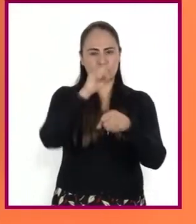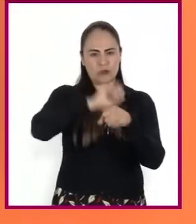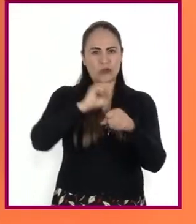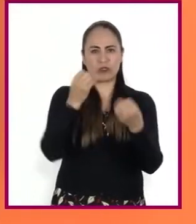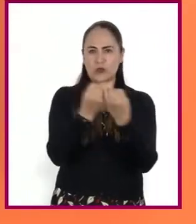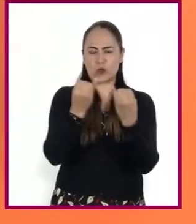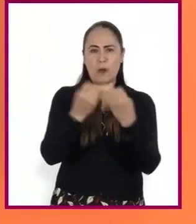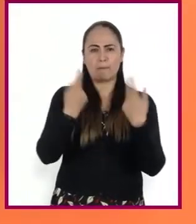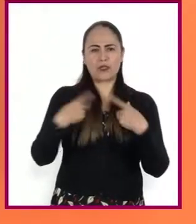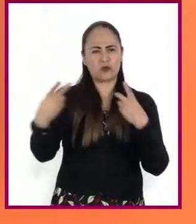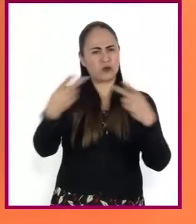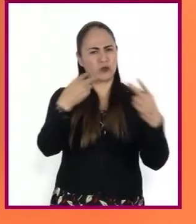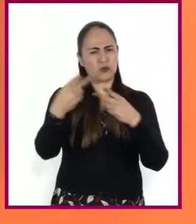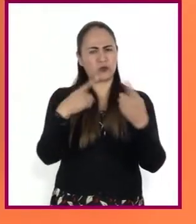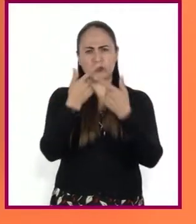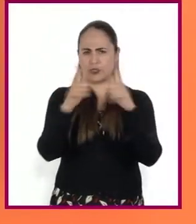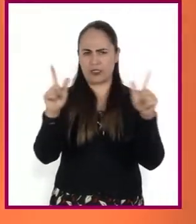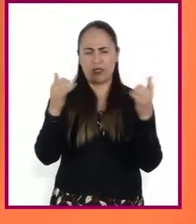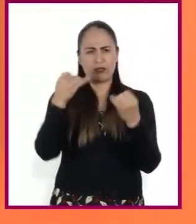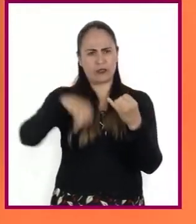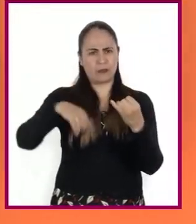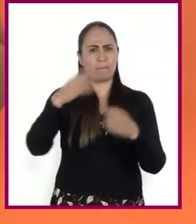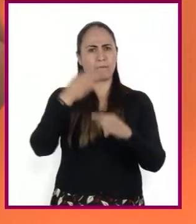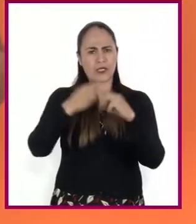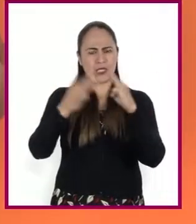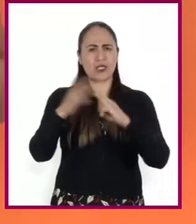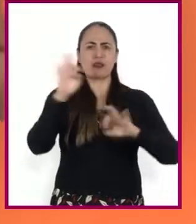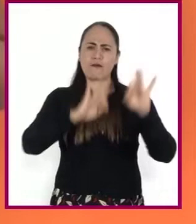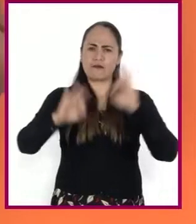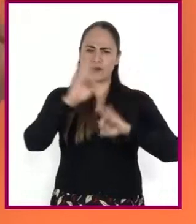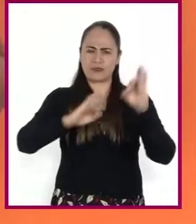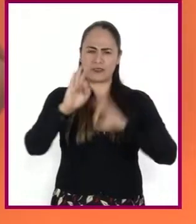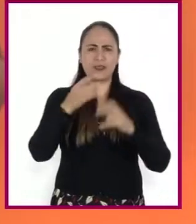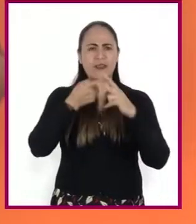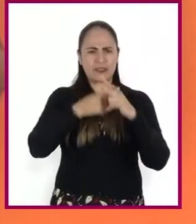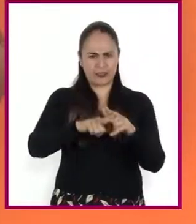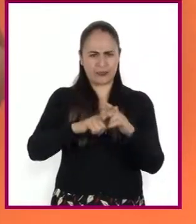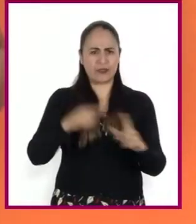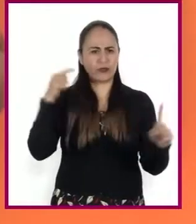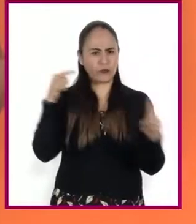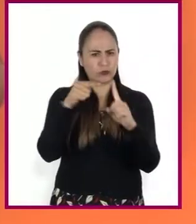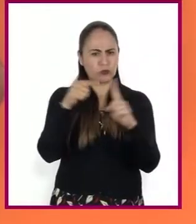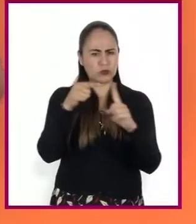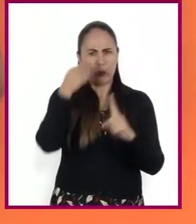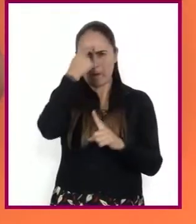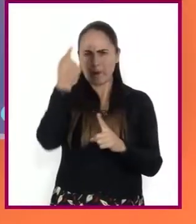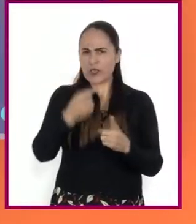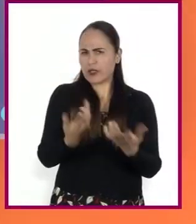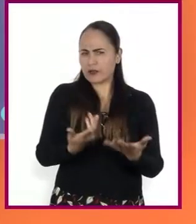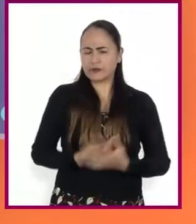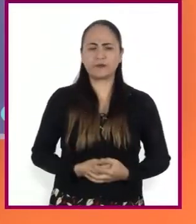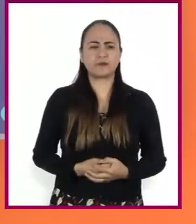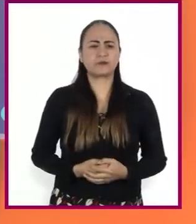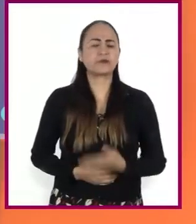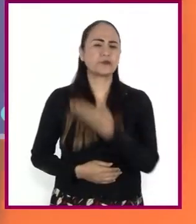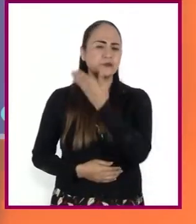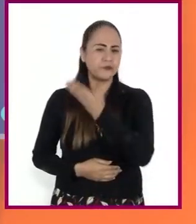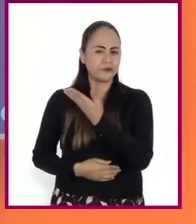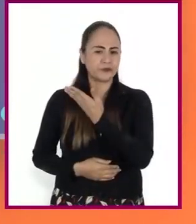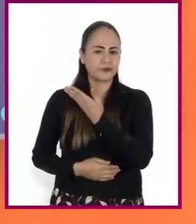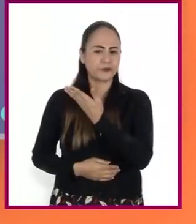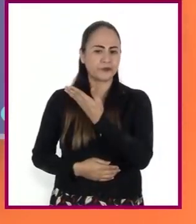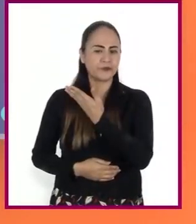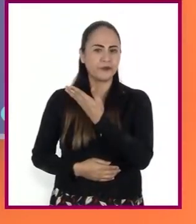en general a esta sesión de física. Comencemos. El propósito de esta sesión es conocer